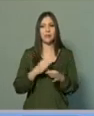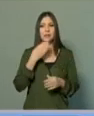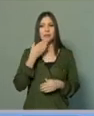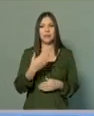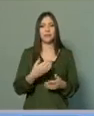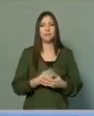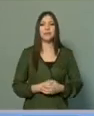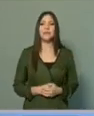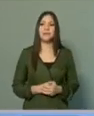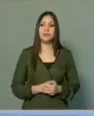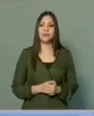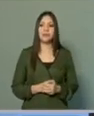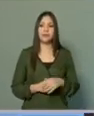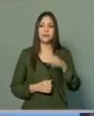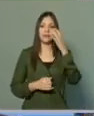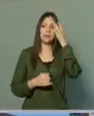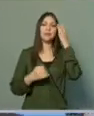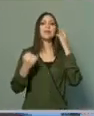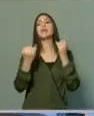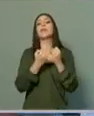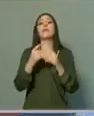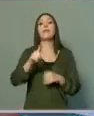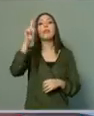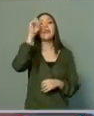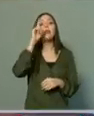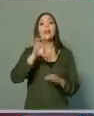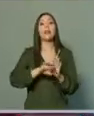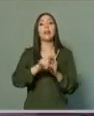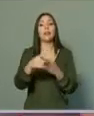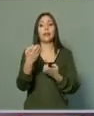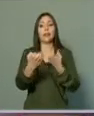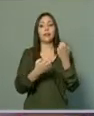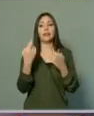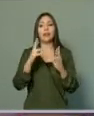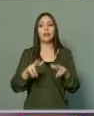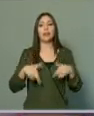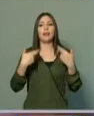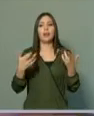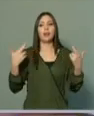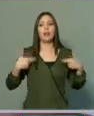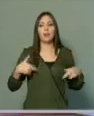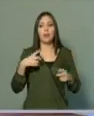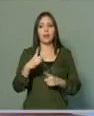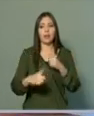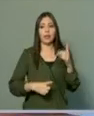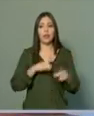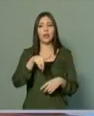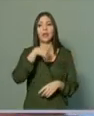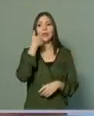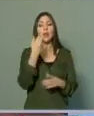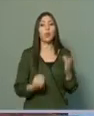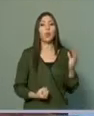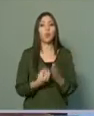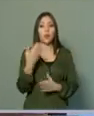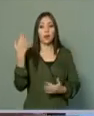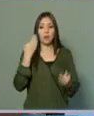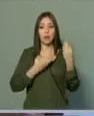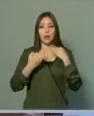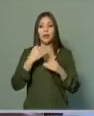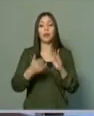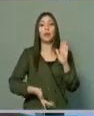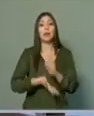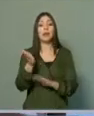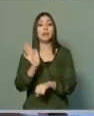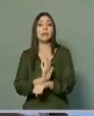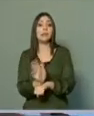que sí, inclusive recomiendan que para motivar a hacer ejercicio regales ropa deportiva, porque como quieres estrenar, pues no la vas a estrenar yendo al